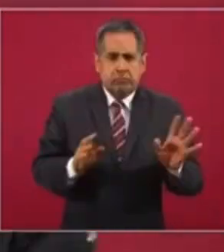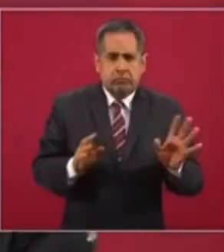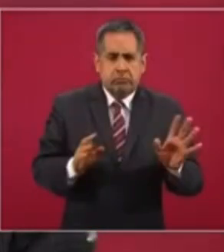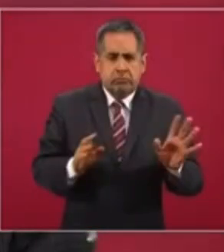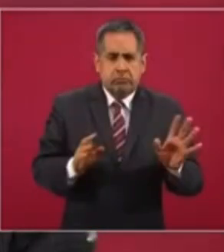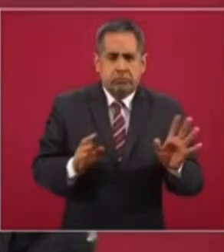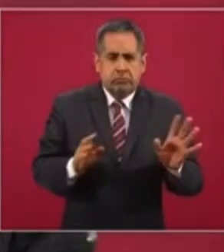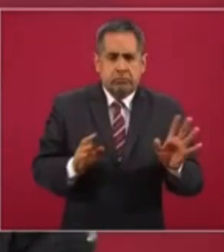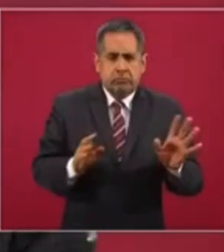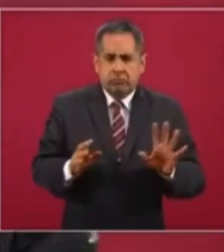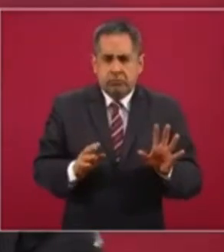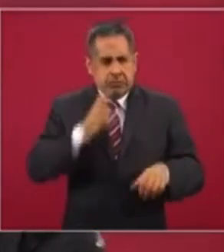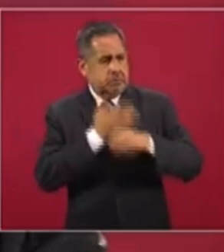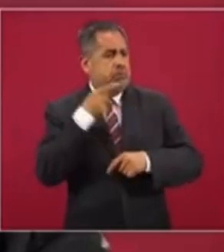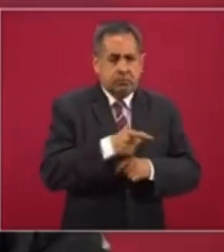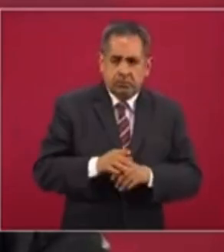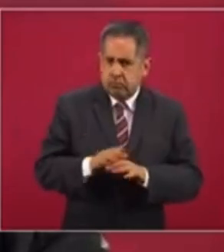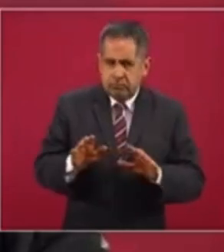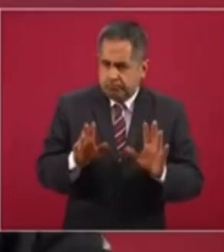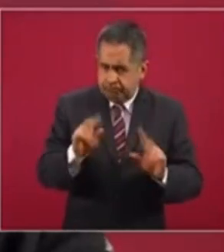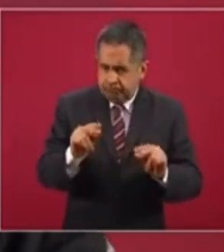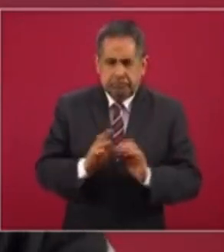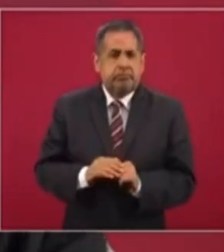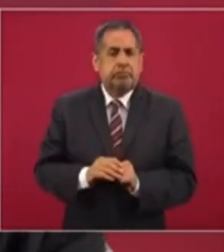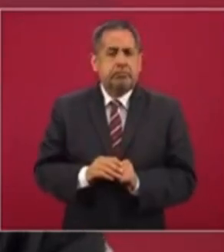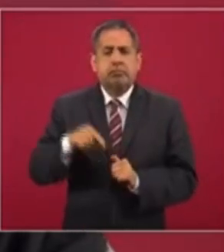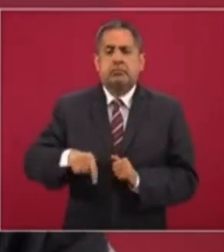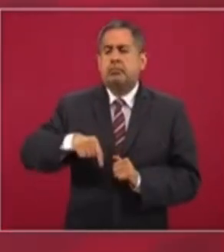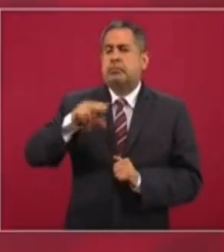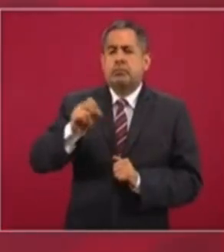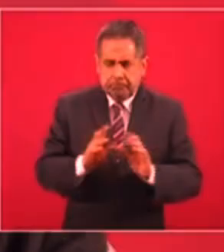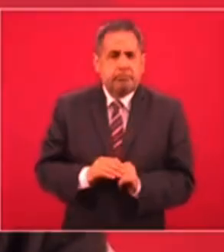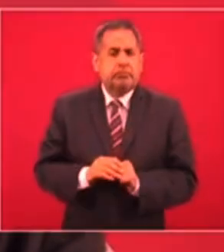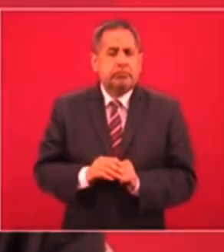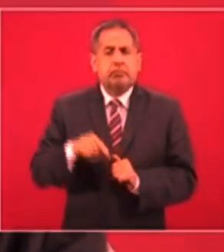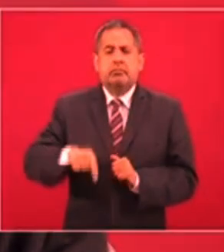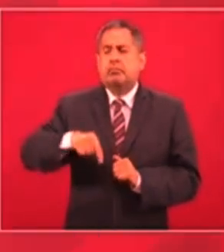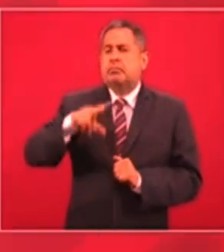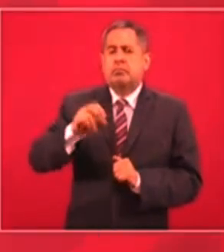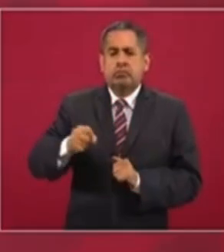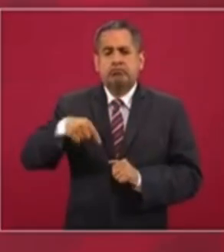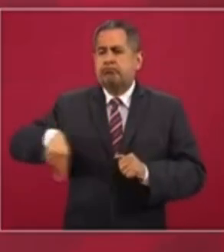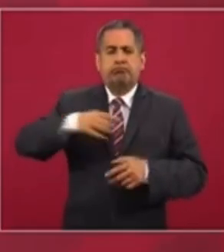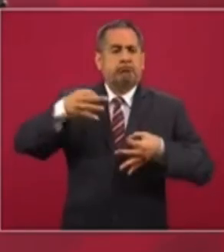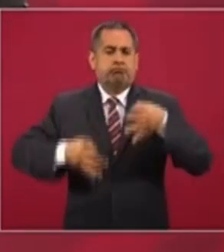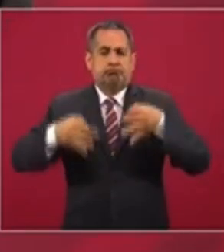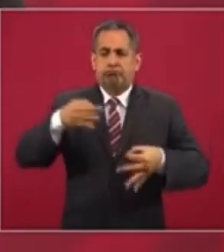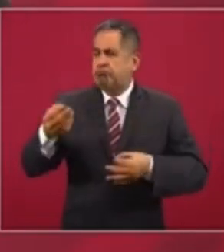funcionario, el servidor público, es responsable, porque este no es un tribunal,